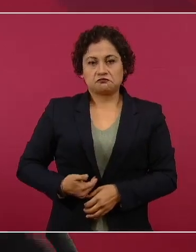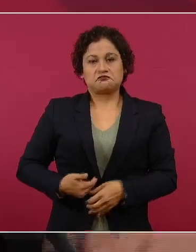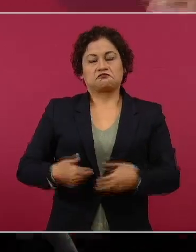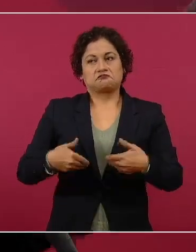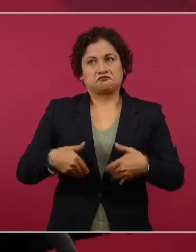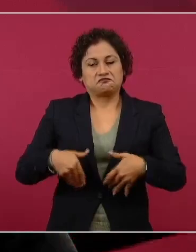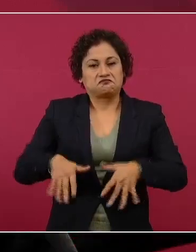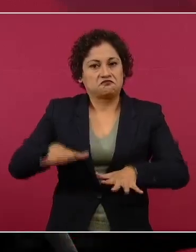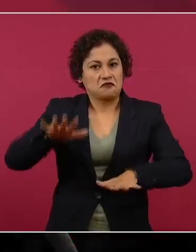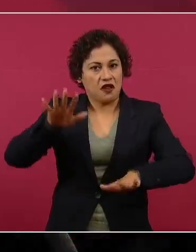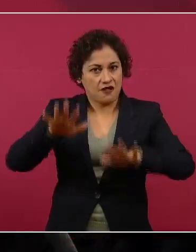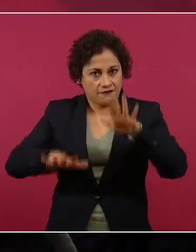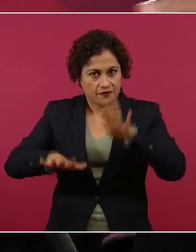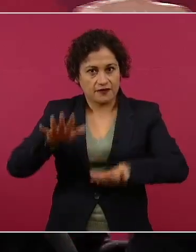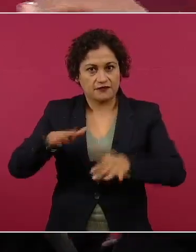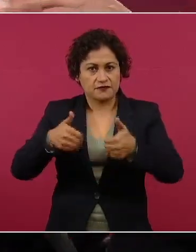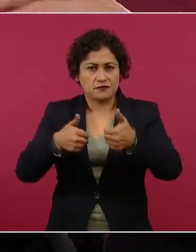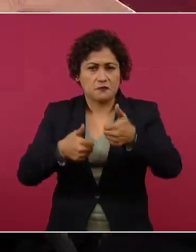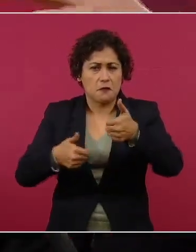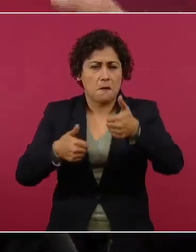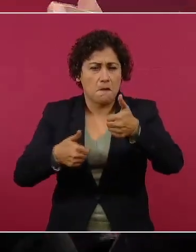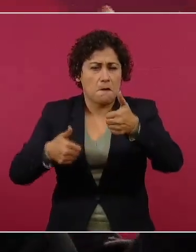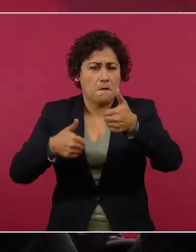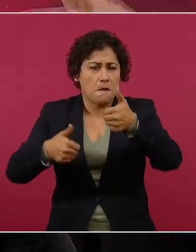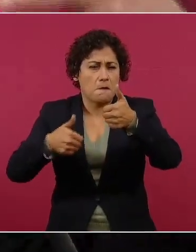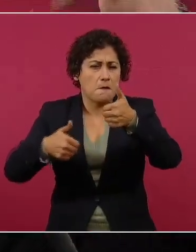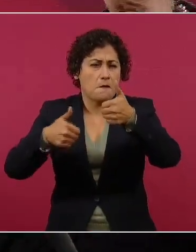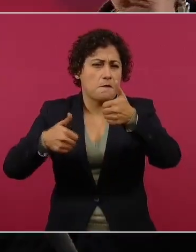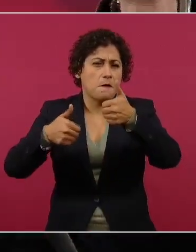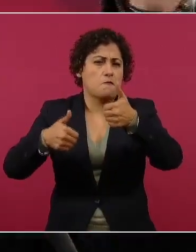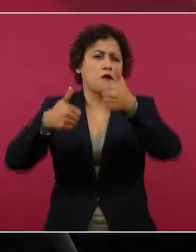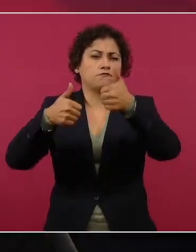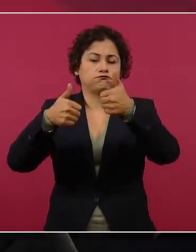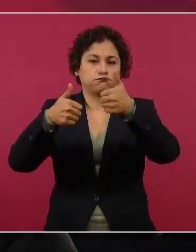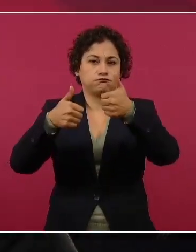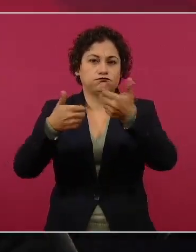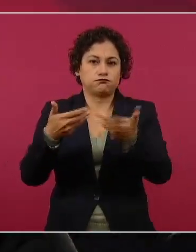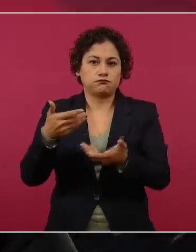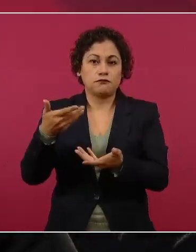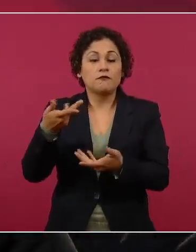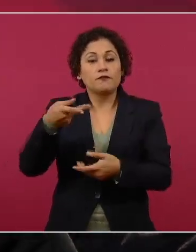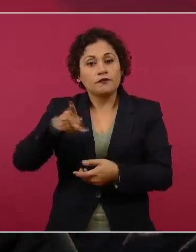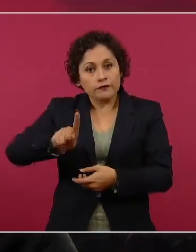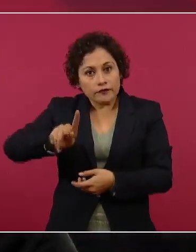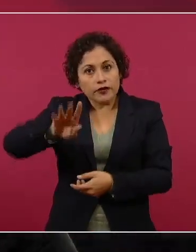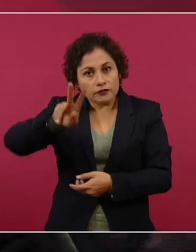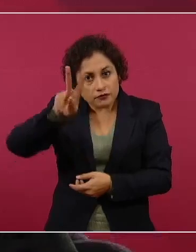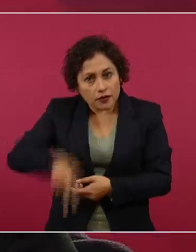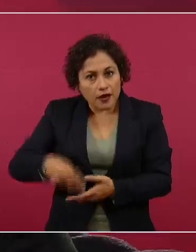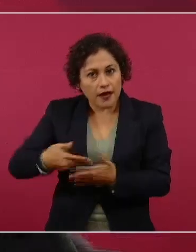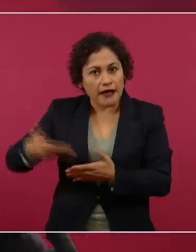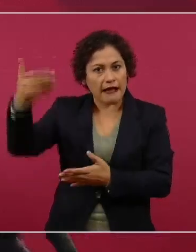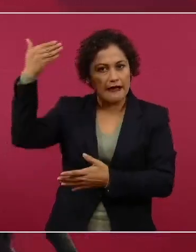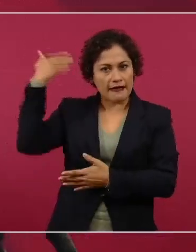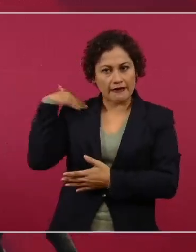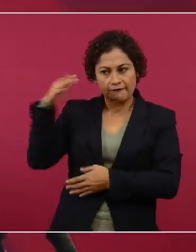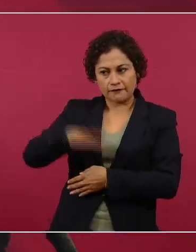Pero llegamos a que los medios ponían a los